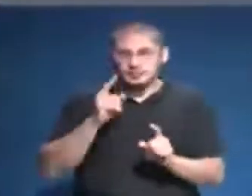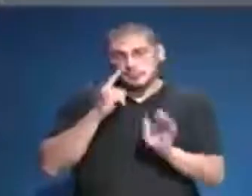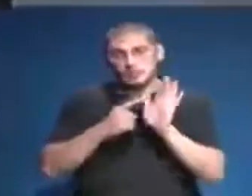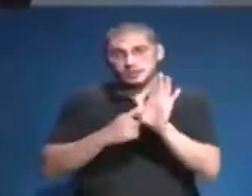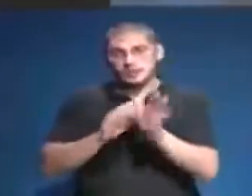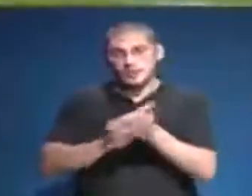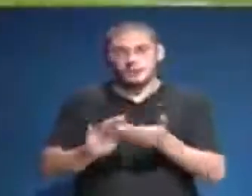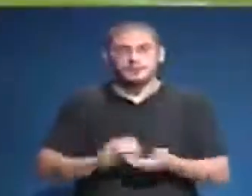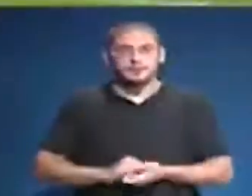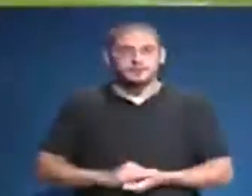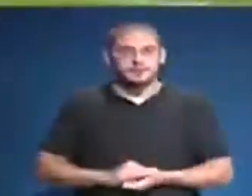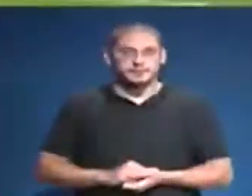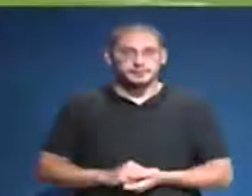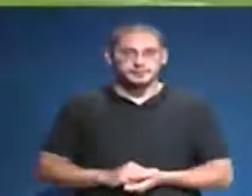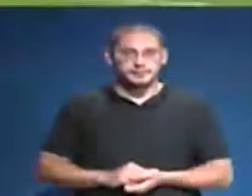presentación nueva, mire.